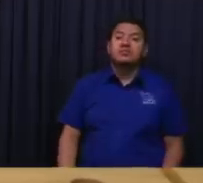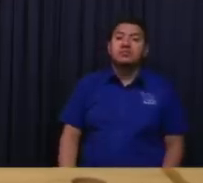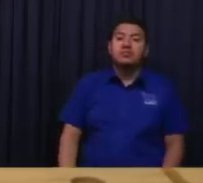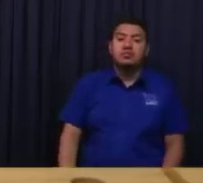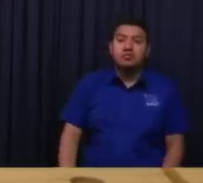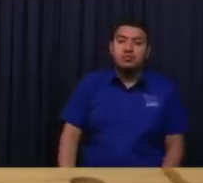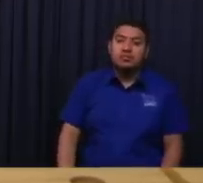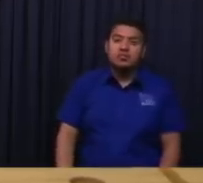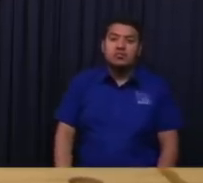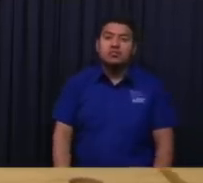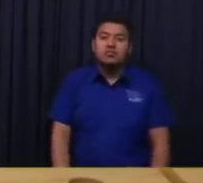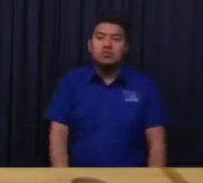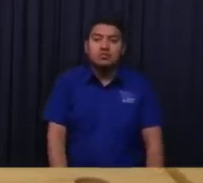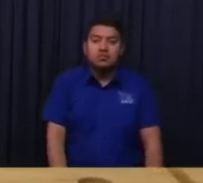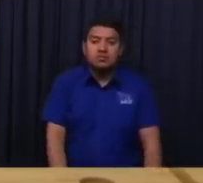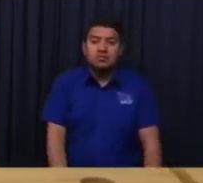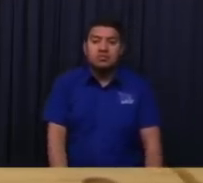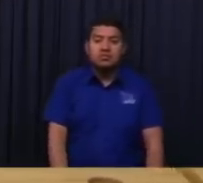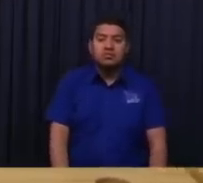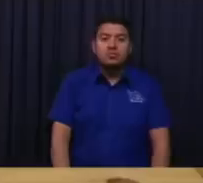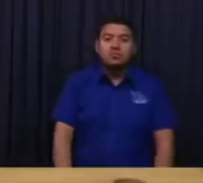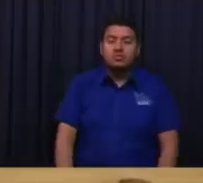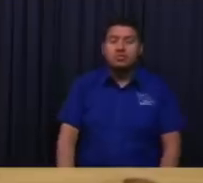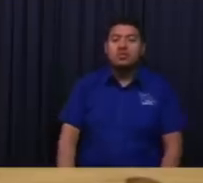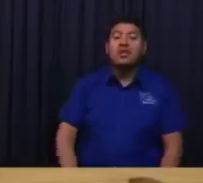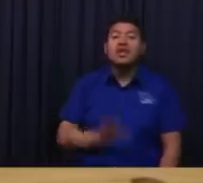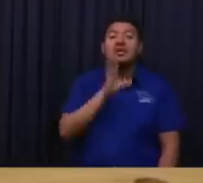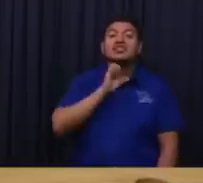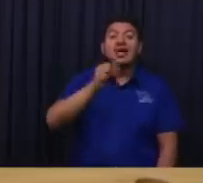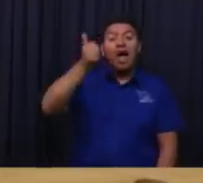decirlo, ¿eh? Ama, es una ama,